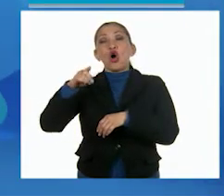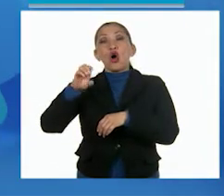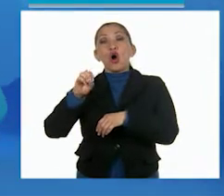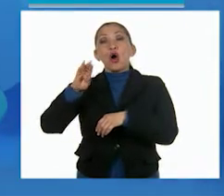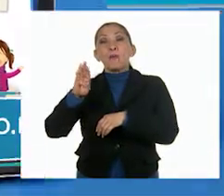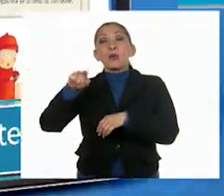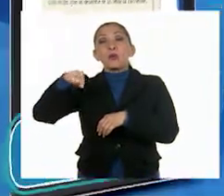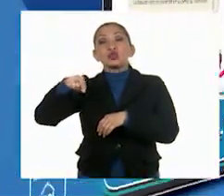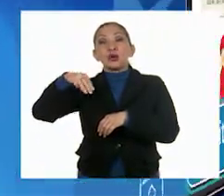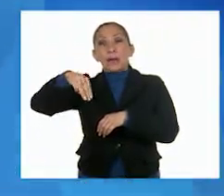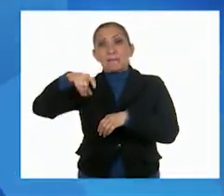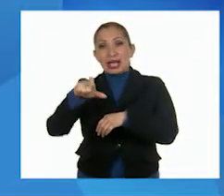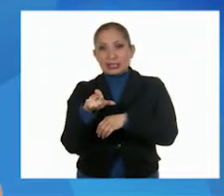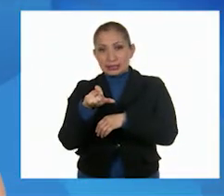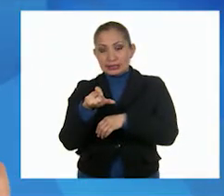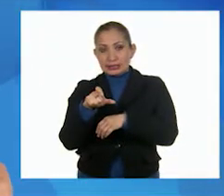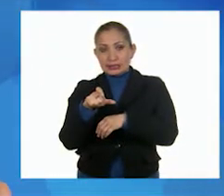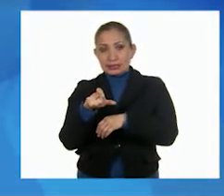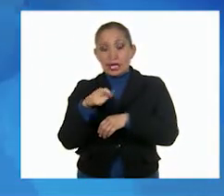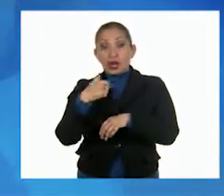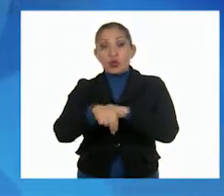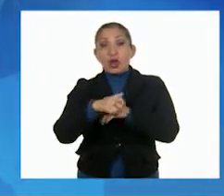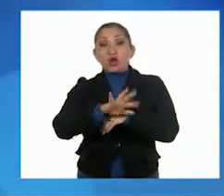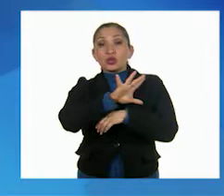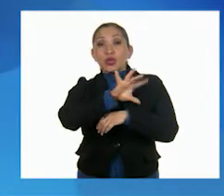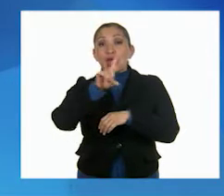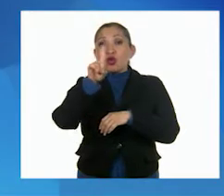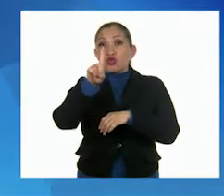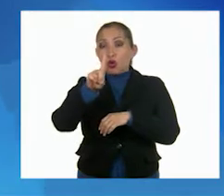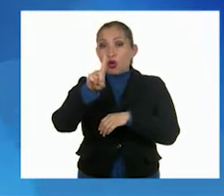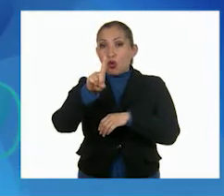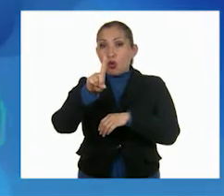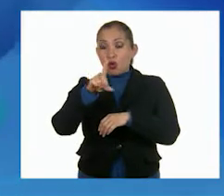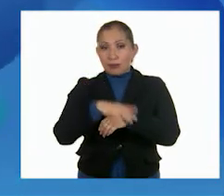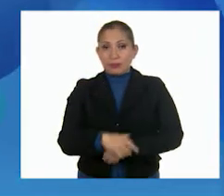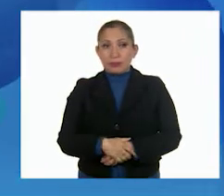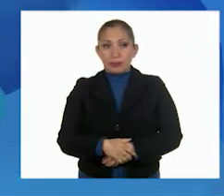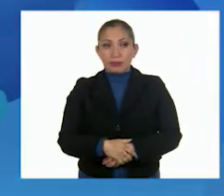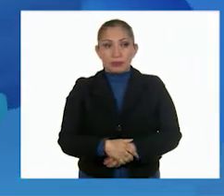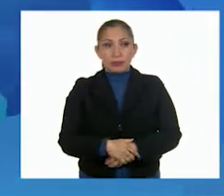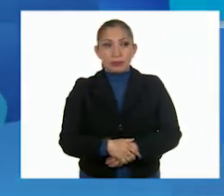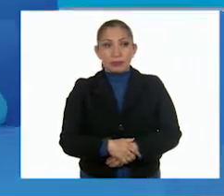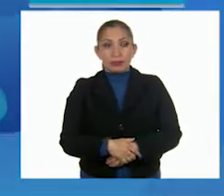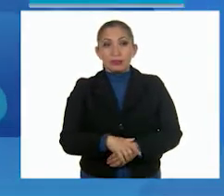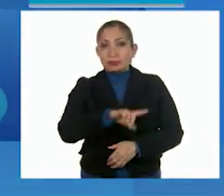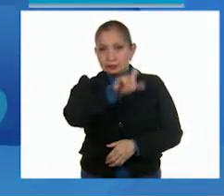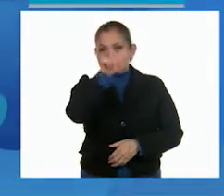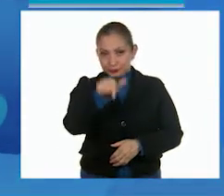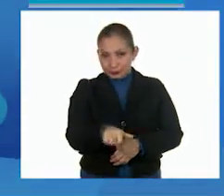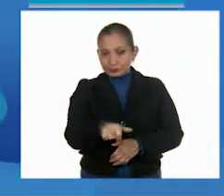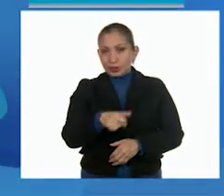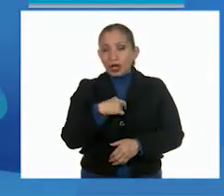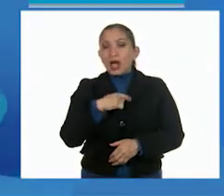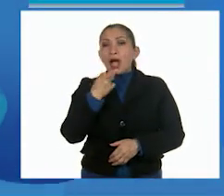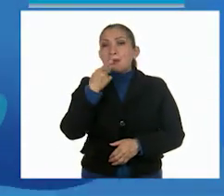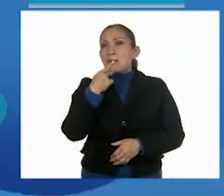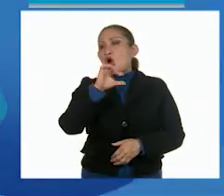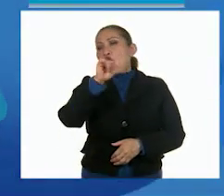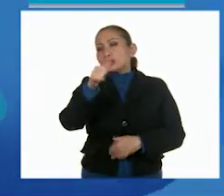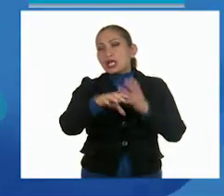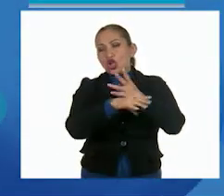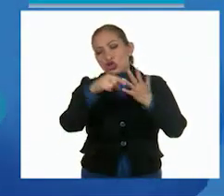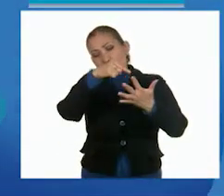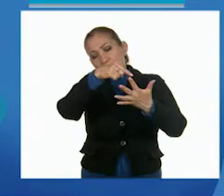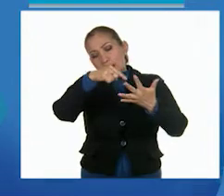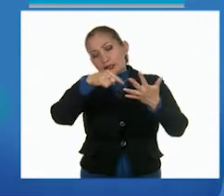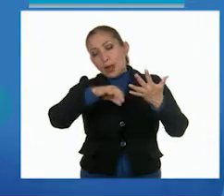conalitech.gov.mx, que bueno, es en la página 50 y 51. Así es. Más adelante abordaremos otros elementos